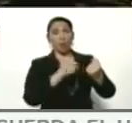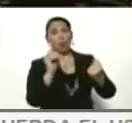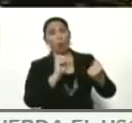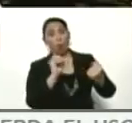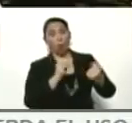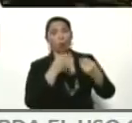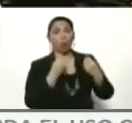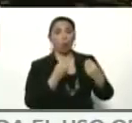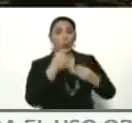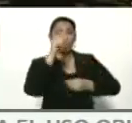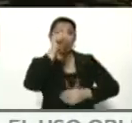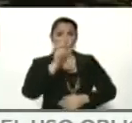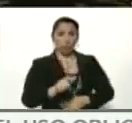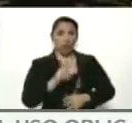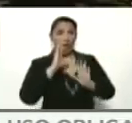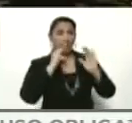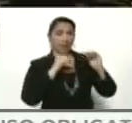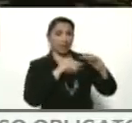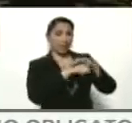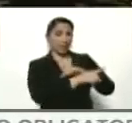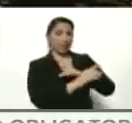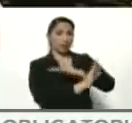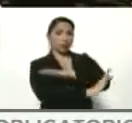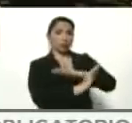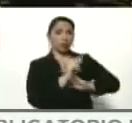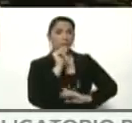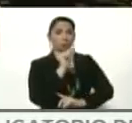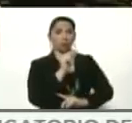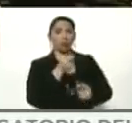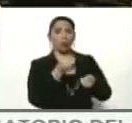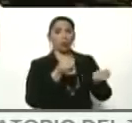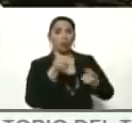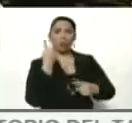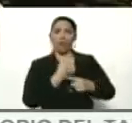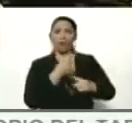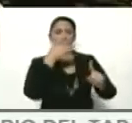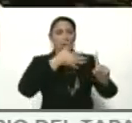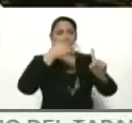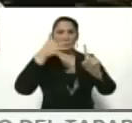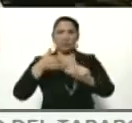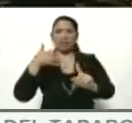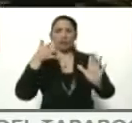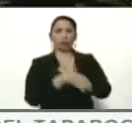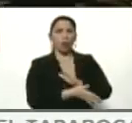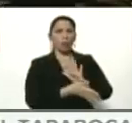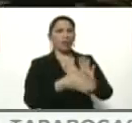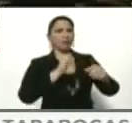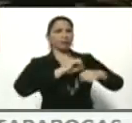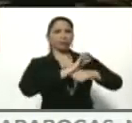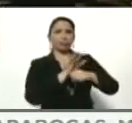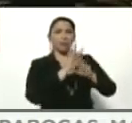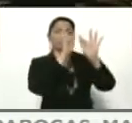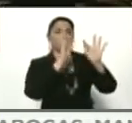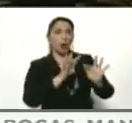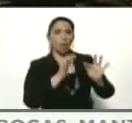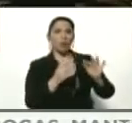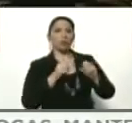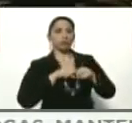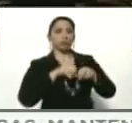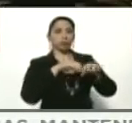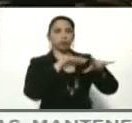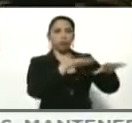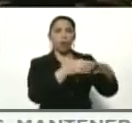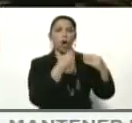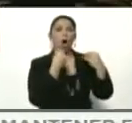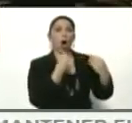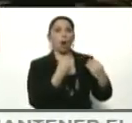como persona que va a ser atendida en el PASI, debe ser muy bien capacitada acerca de lo que es el COVID, su mecanismo de contagio y